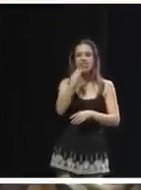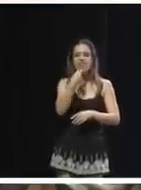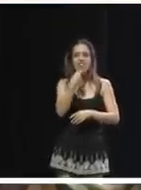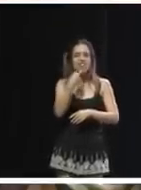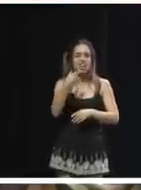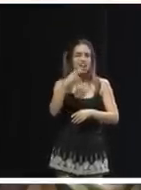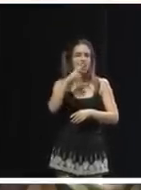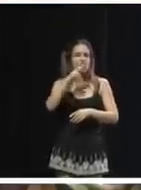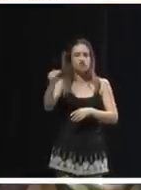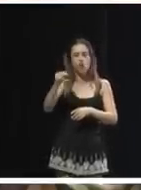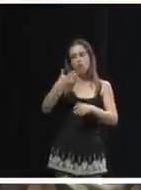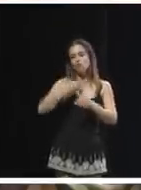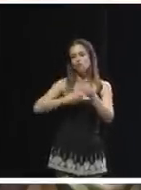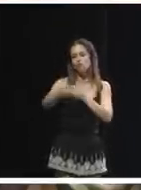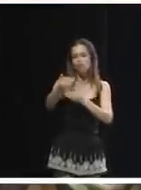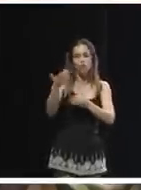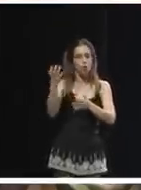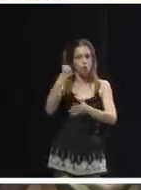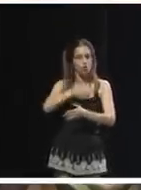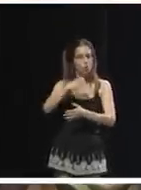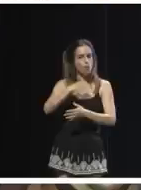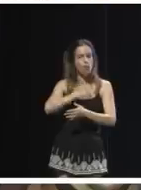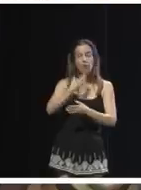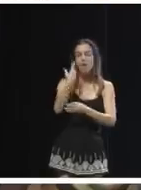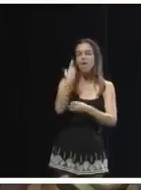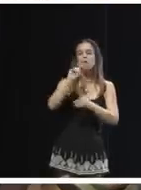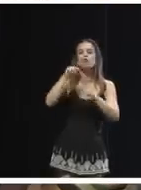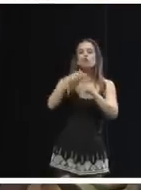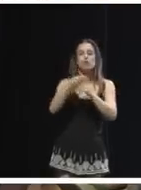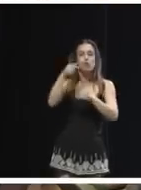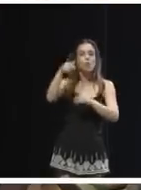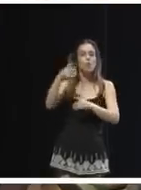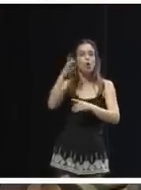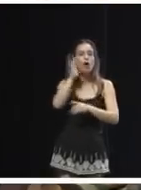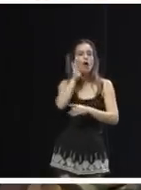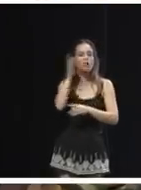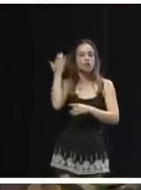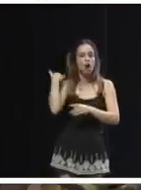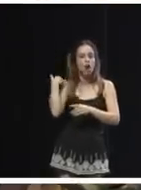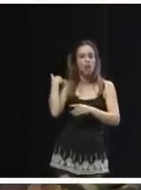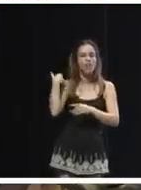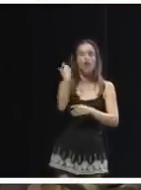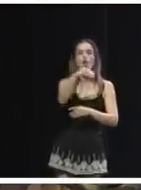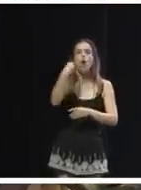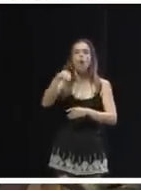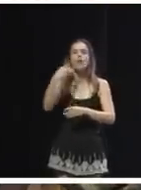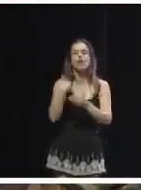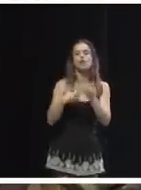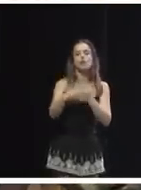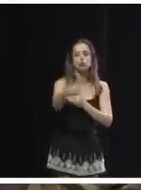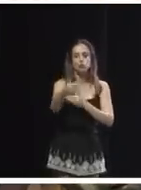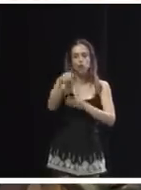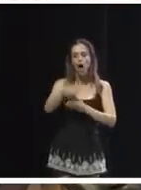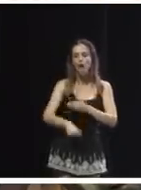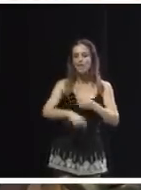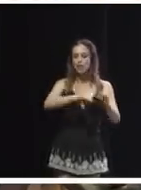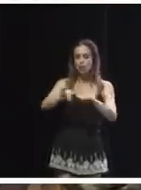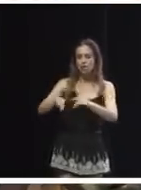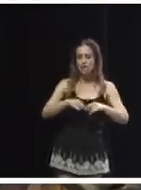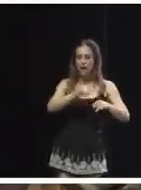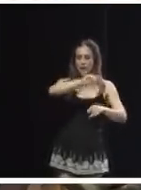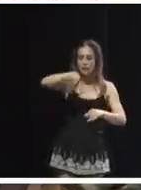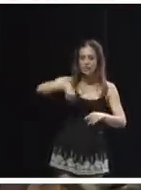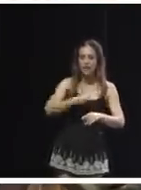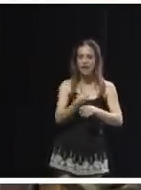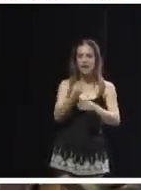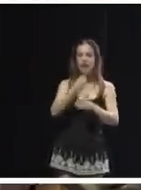lo que ha dicho Isabel Franco. Los jóvenes andaluces tienen que tener futuro en vuestra tierra. La juventud andaluza tiene